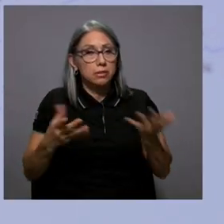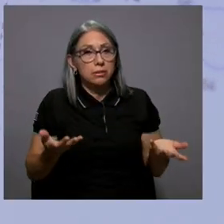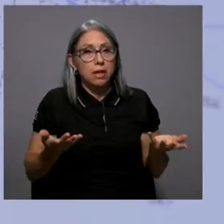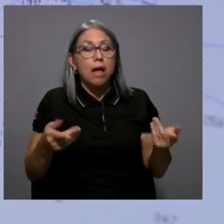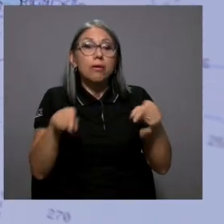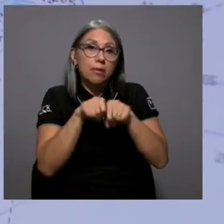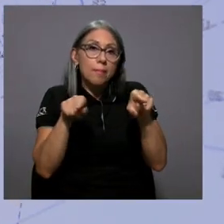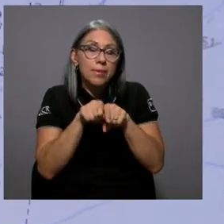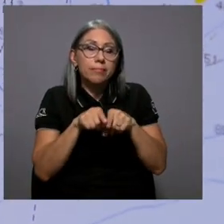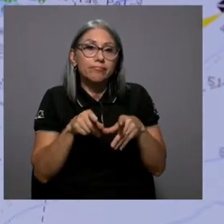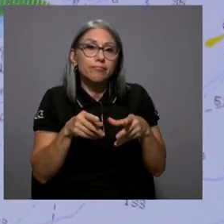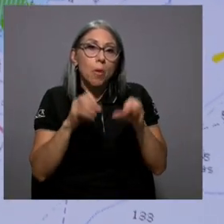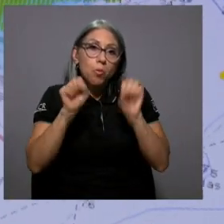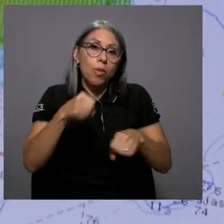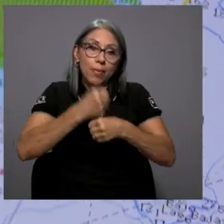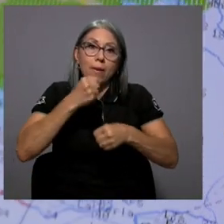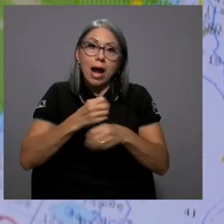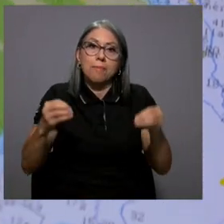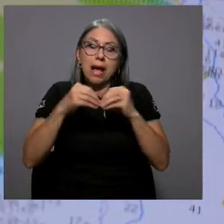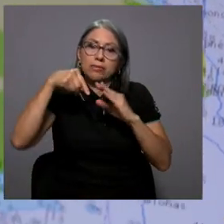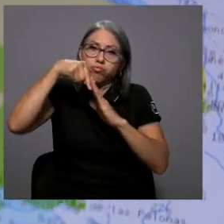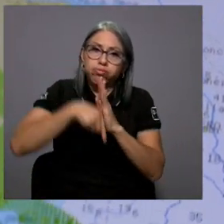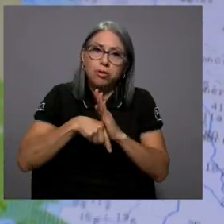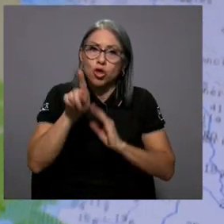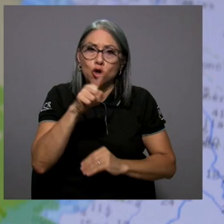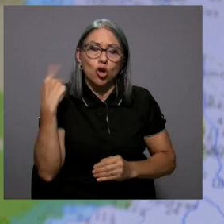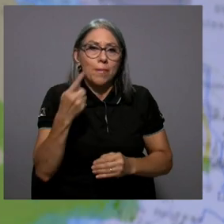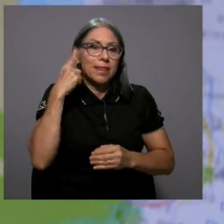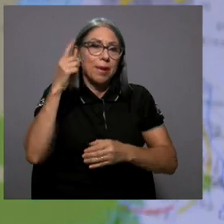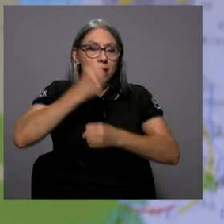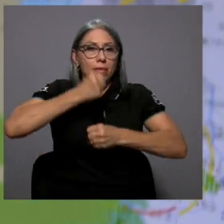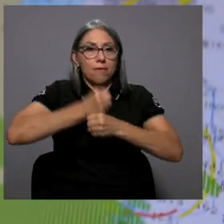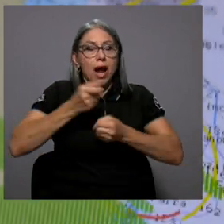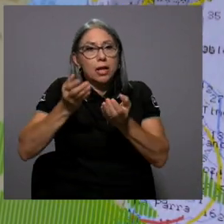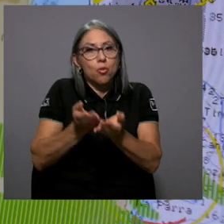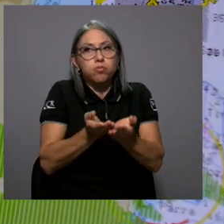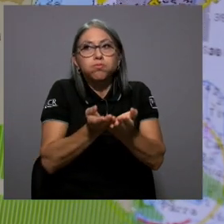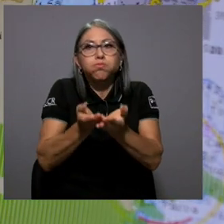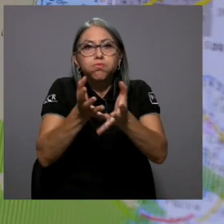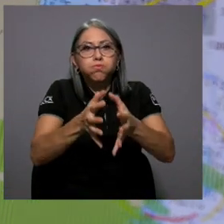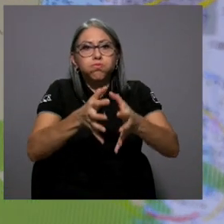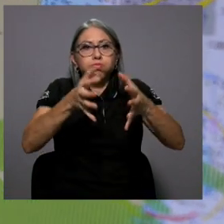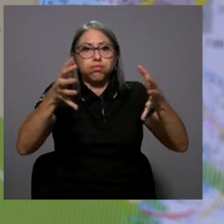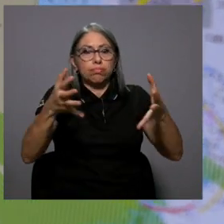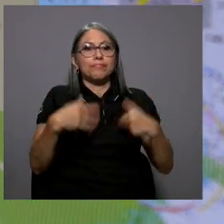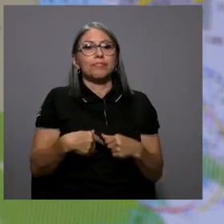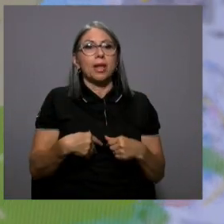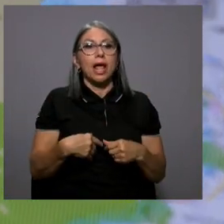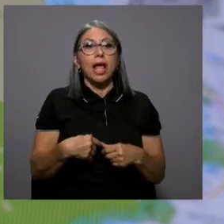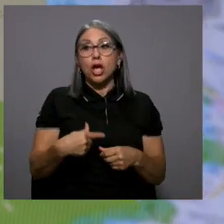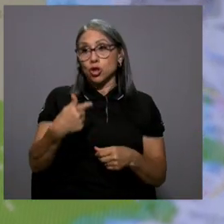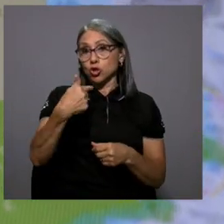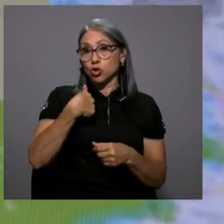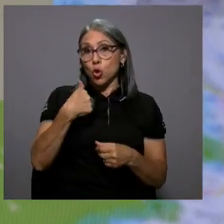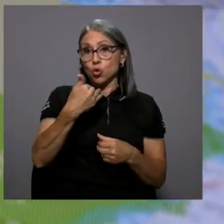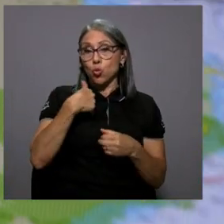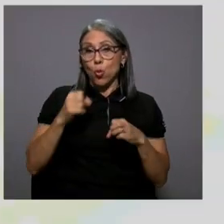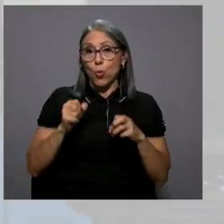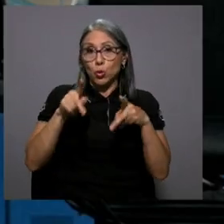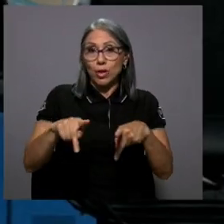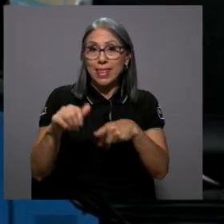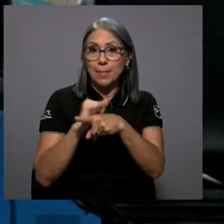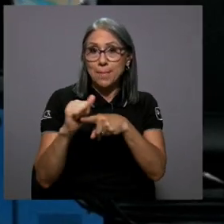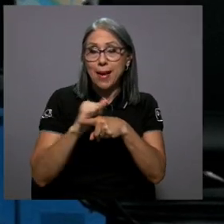que también el aporte va más allá, ¿verdad? No solo para trabajar en un buque. La práctica, la oportunidad que